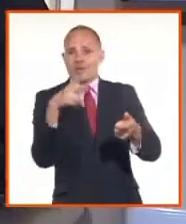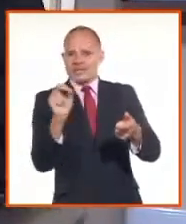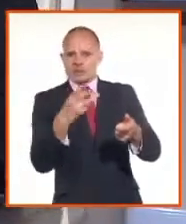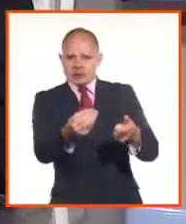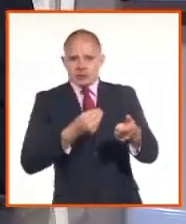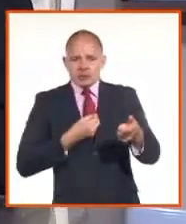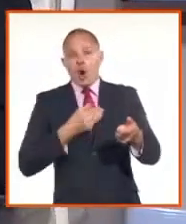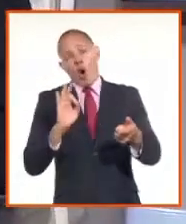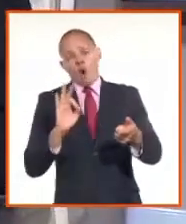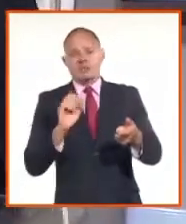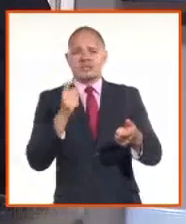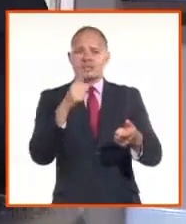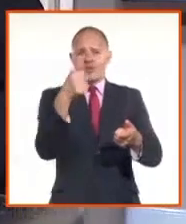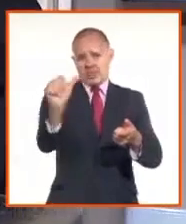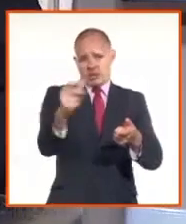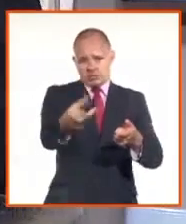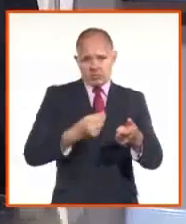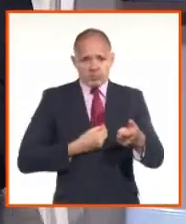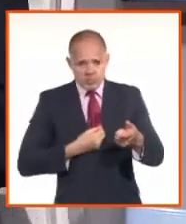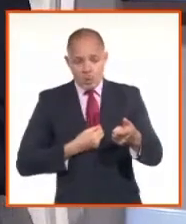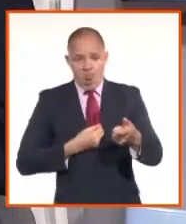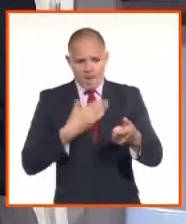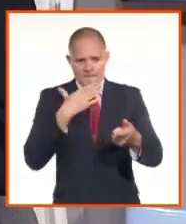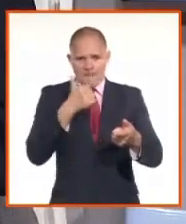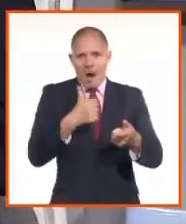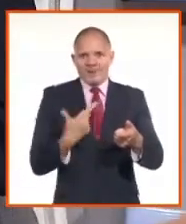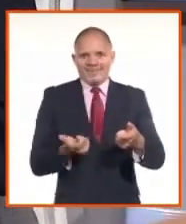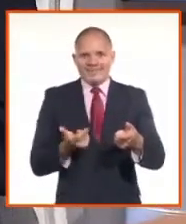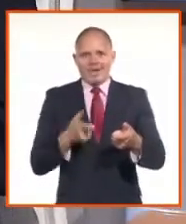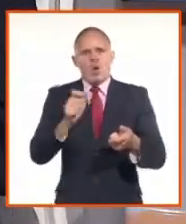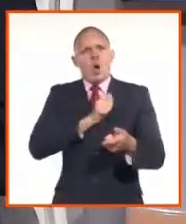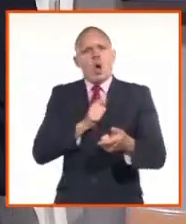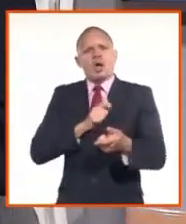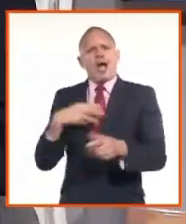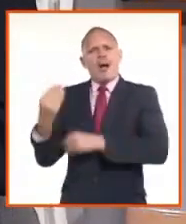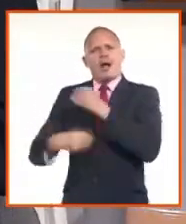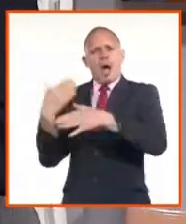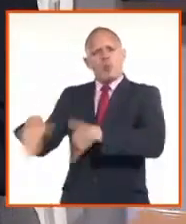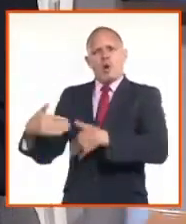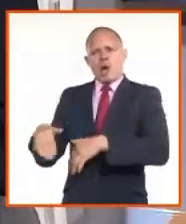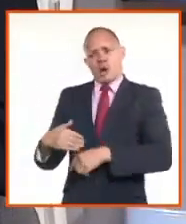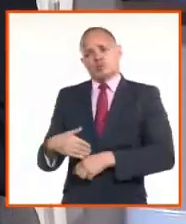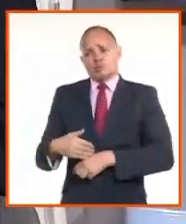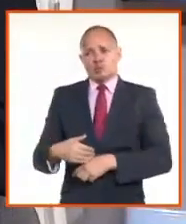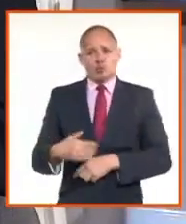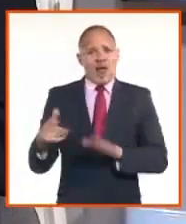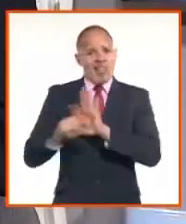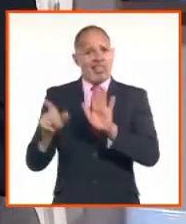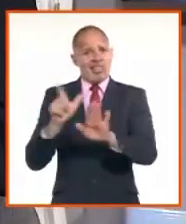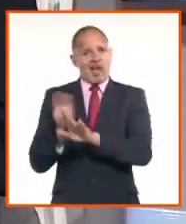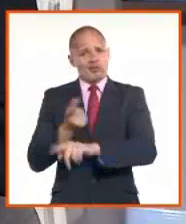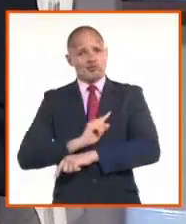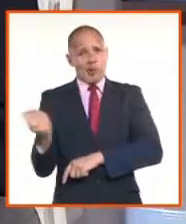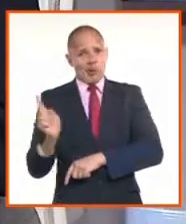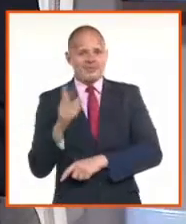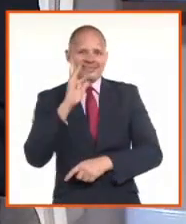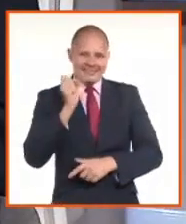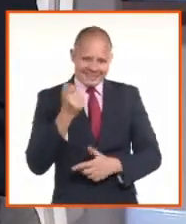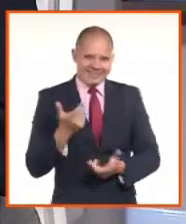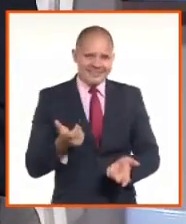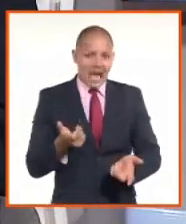pesos cubanos y consumir en pesos cubanos yo recuerdo que la estructura que hemos hablado la circulación mercantil minorista del país